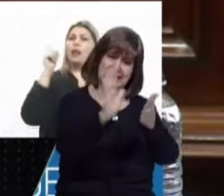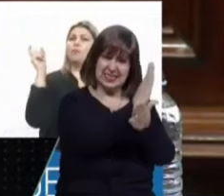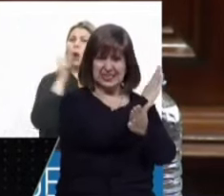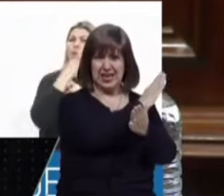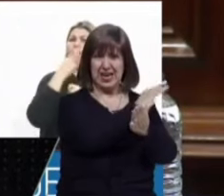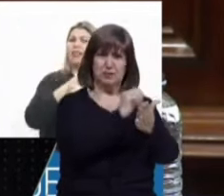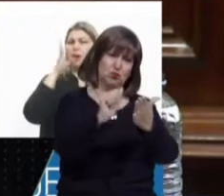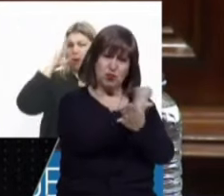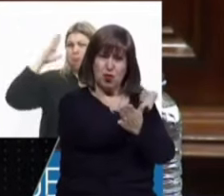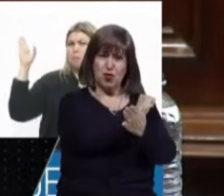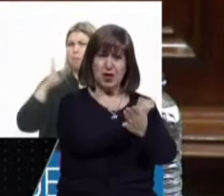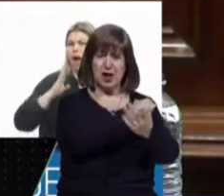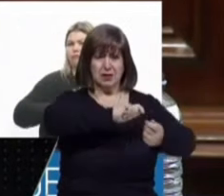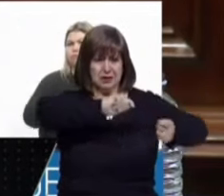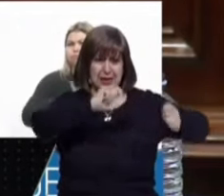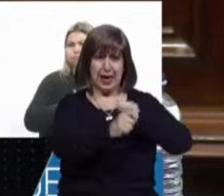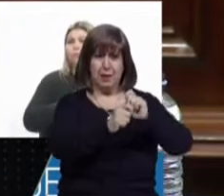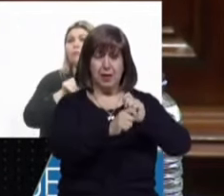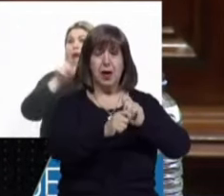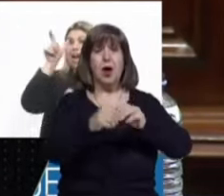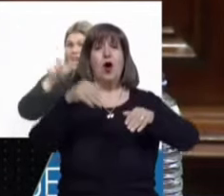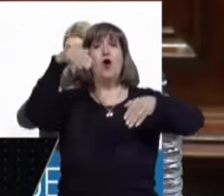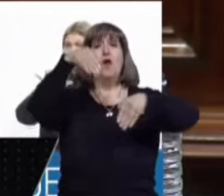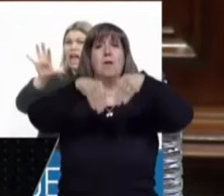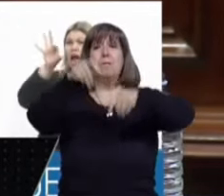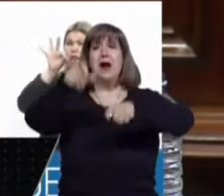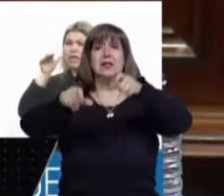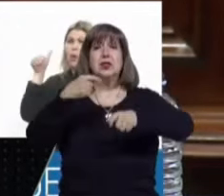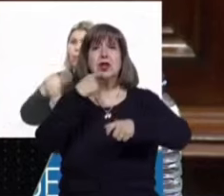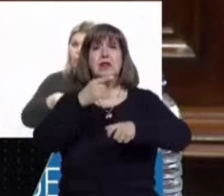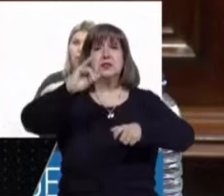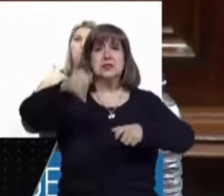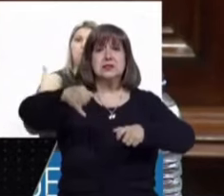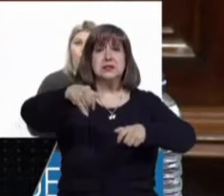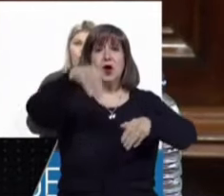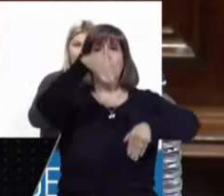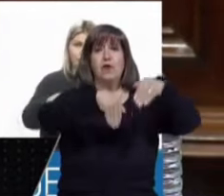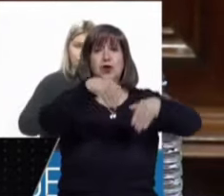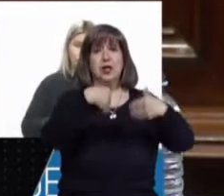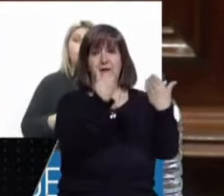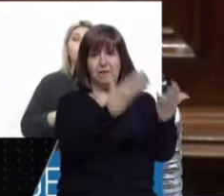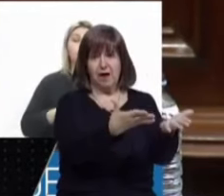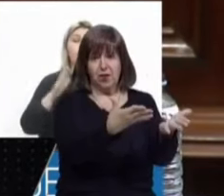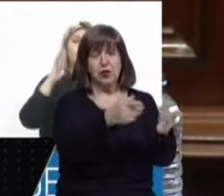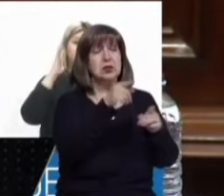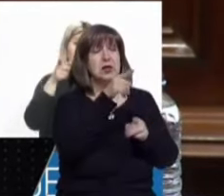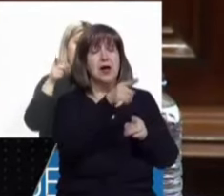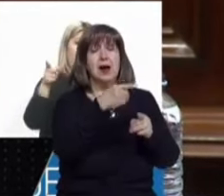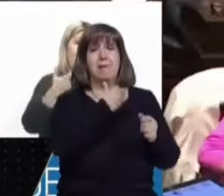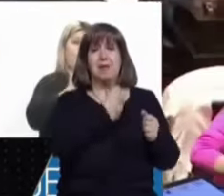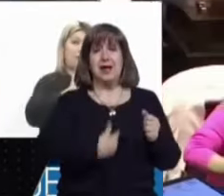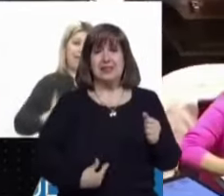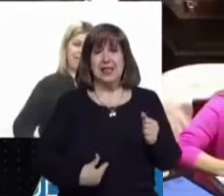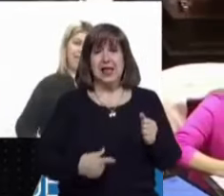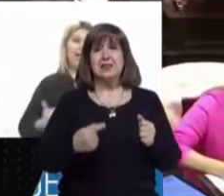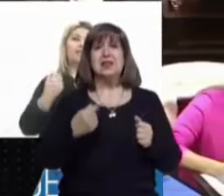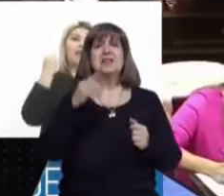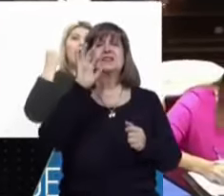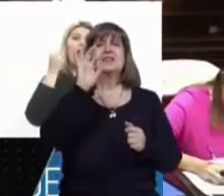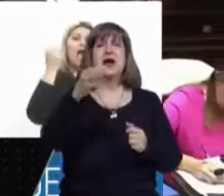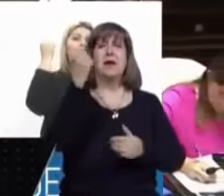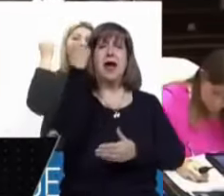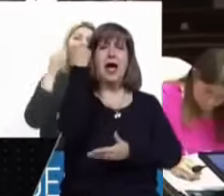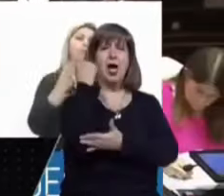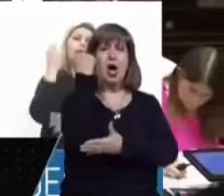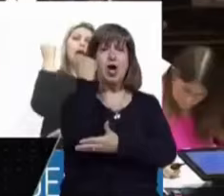raíz, y la gente lo votó por eso. El presidente es economista y es el primer convencido de que